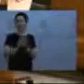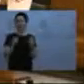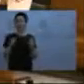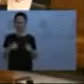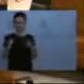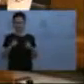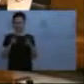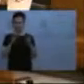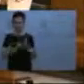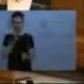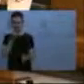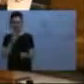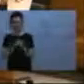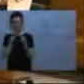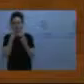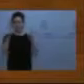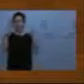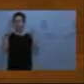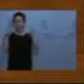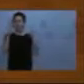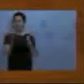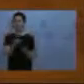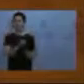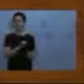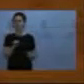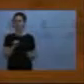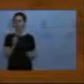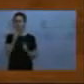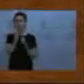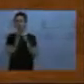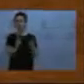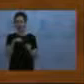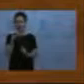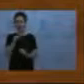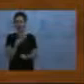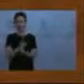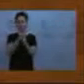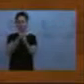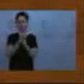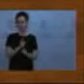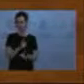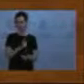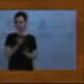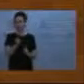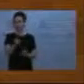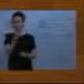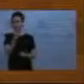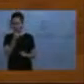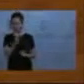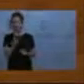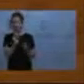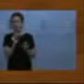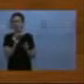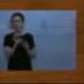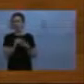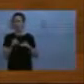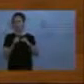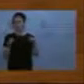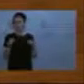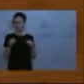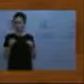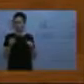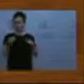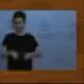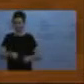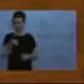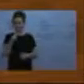hace referencia por primera vez en legislación autonómica a palabras como xenofobia, como racismo, como dopaje, como igualdad. Y les adelanto desde aquí que en